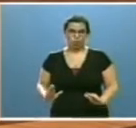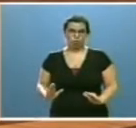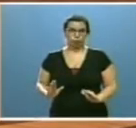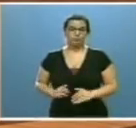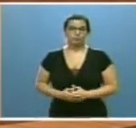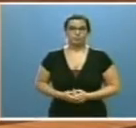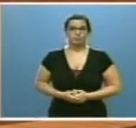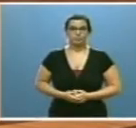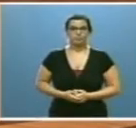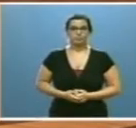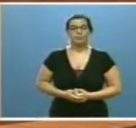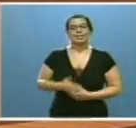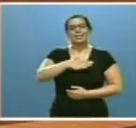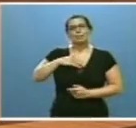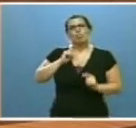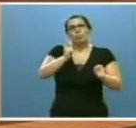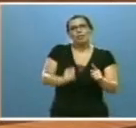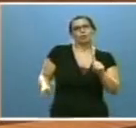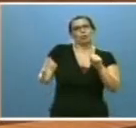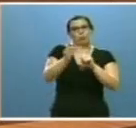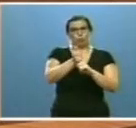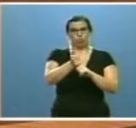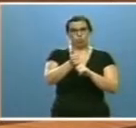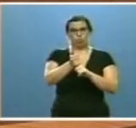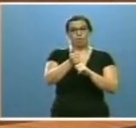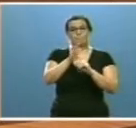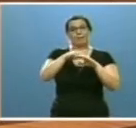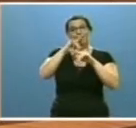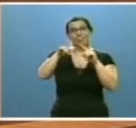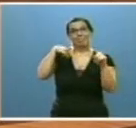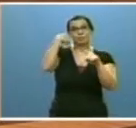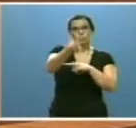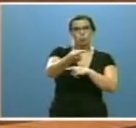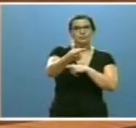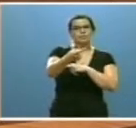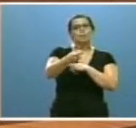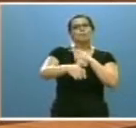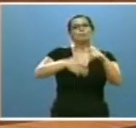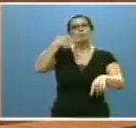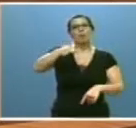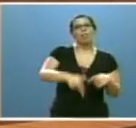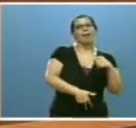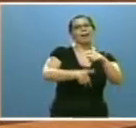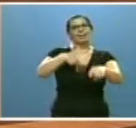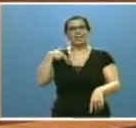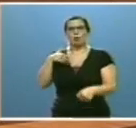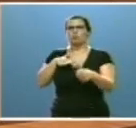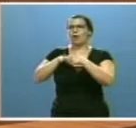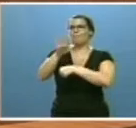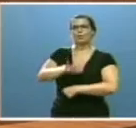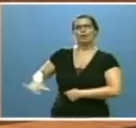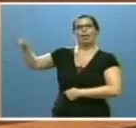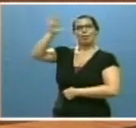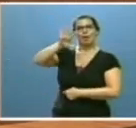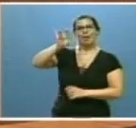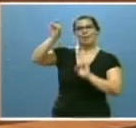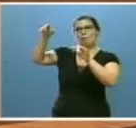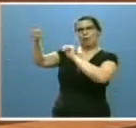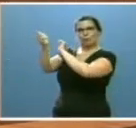queremos aportar soluciones que puedan en un momento posterior generalizarse para dar lugar a un sistema de ámbito nacional